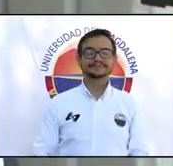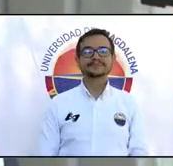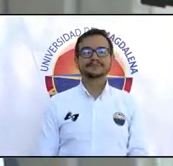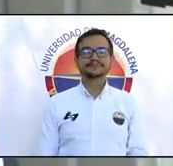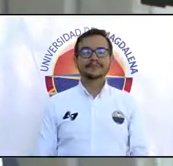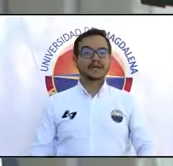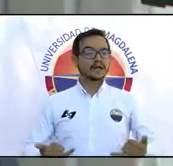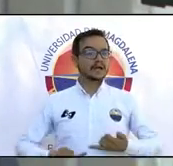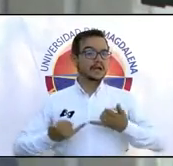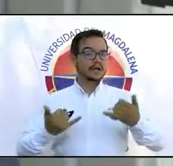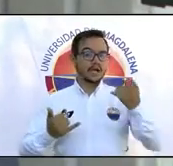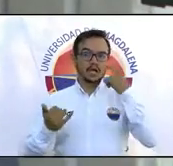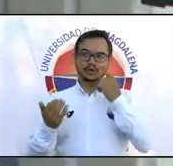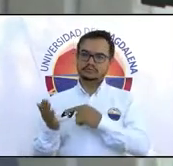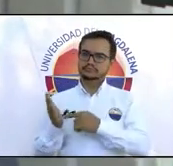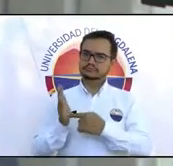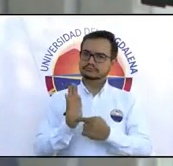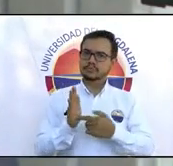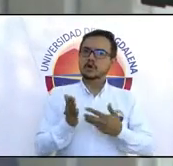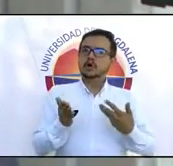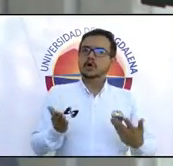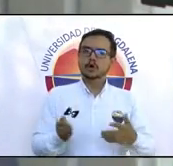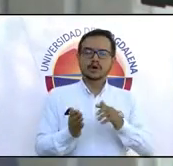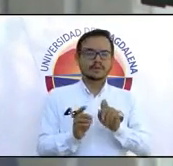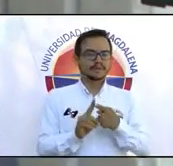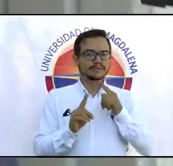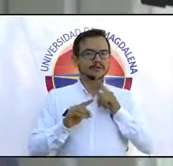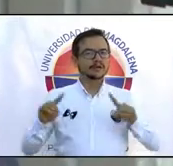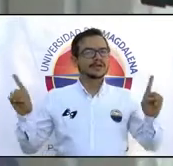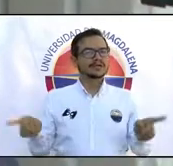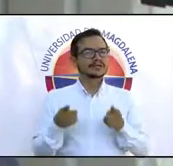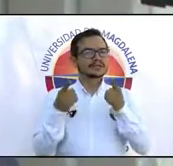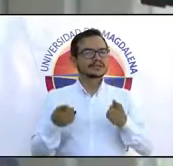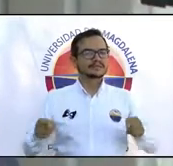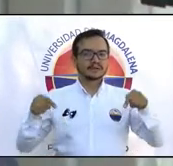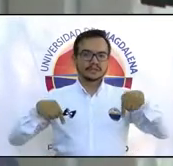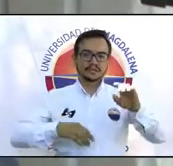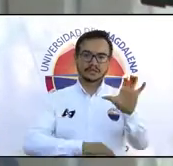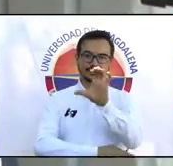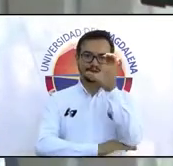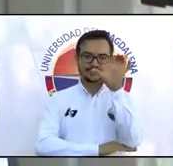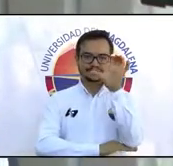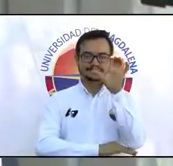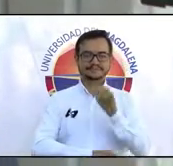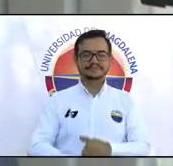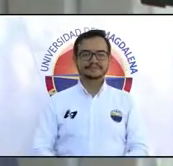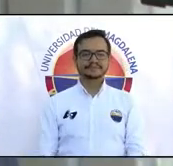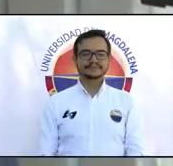bien, nos disponemos en estos momentos a entonar las notas del himno de la República de Colombia.